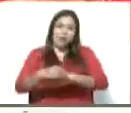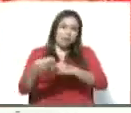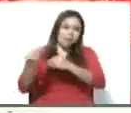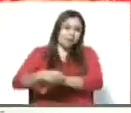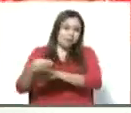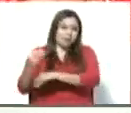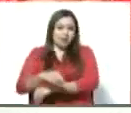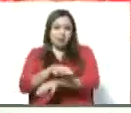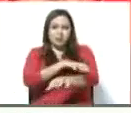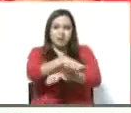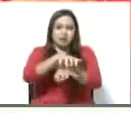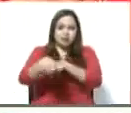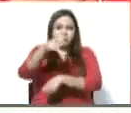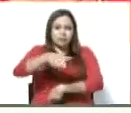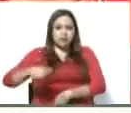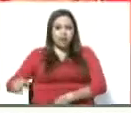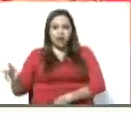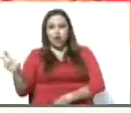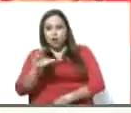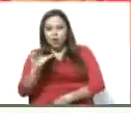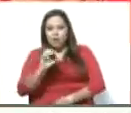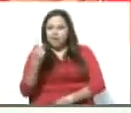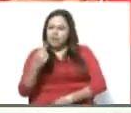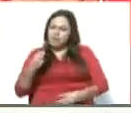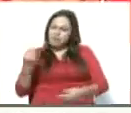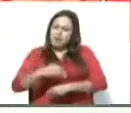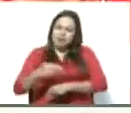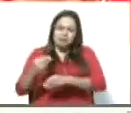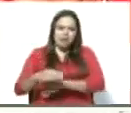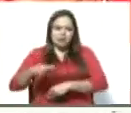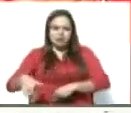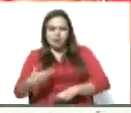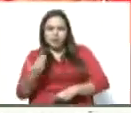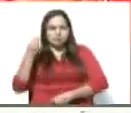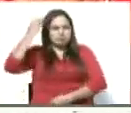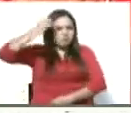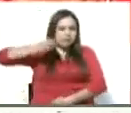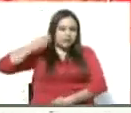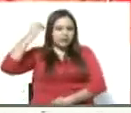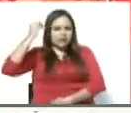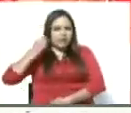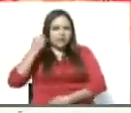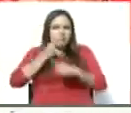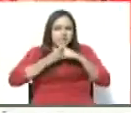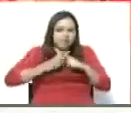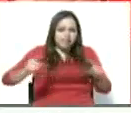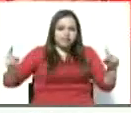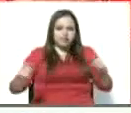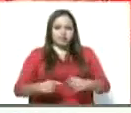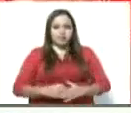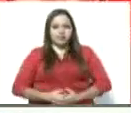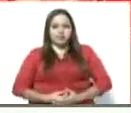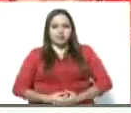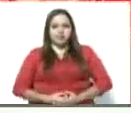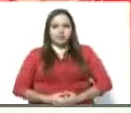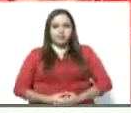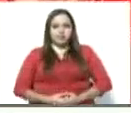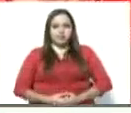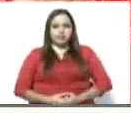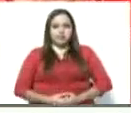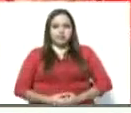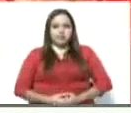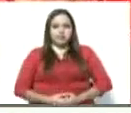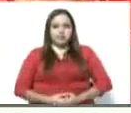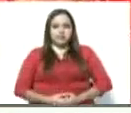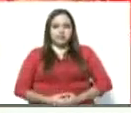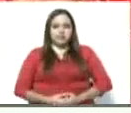la población colombiana le falta mucho para que piense diferente. No deje de tener ese país